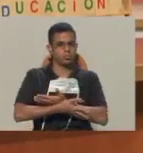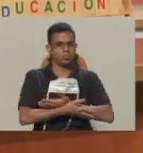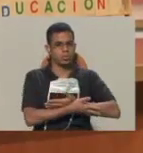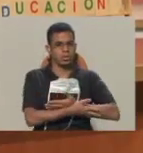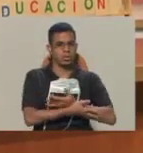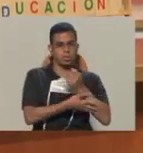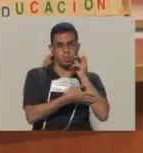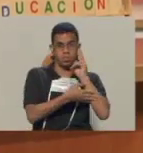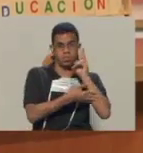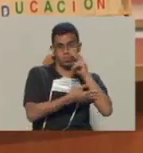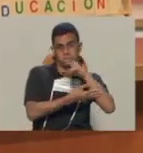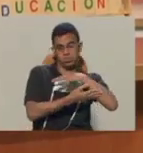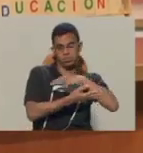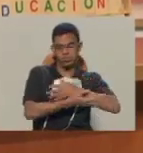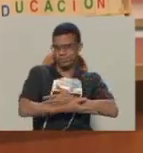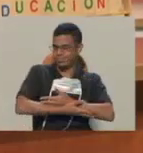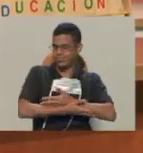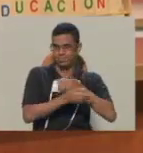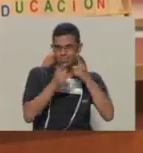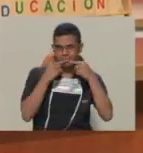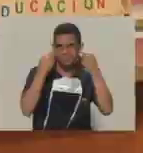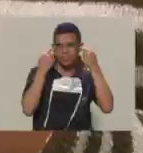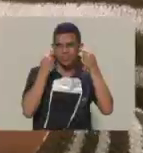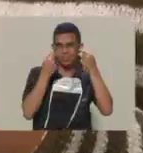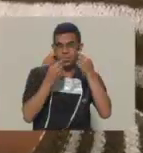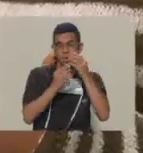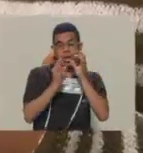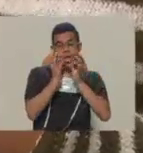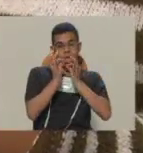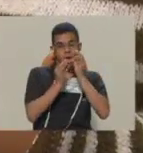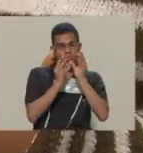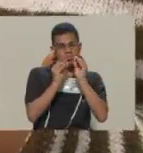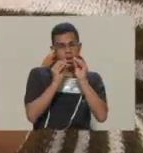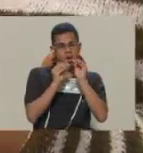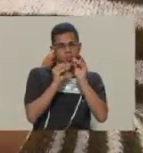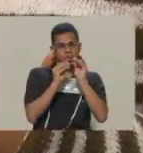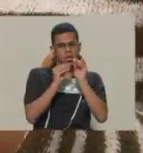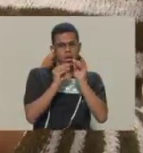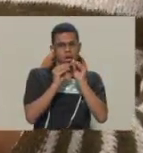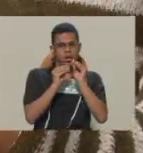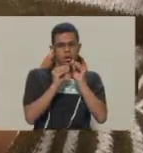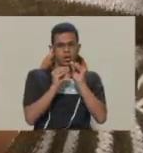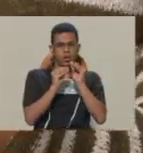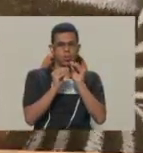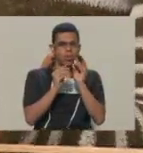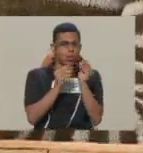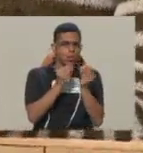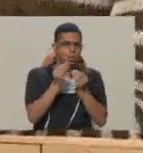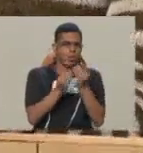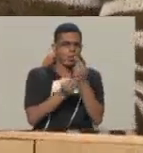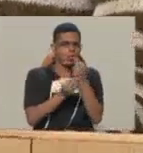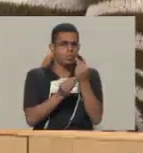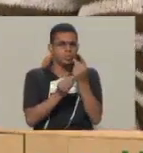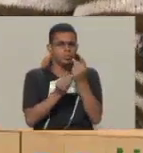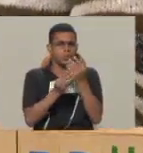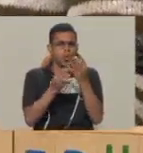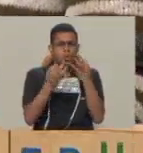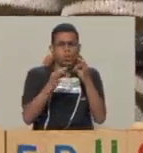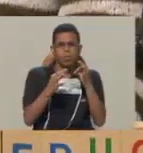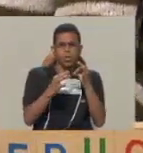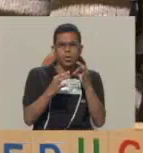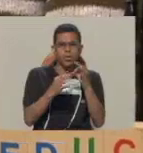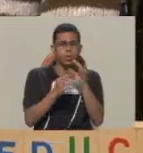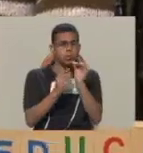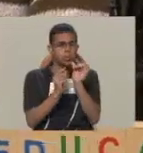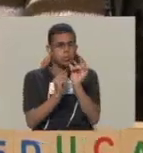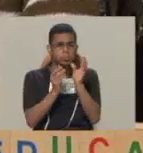tenemos cargados, verlos de frente, sonreírles y hablarles, ¿verdad? De una forma como hablamos general,